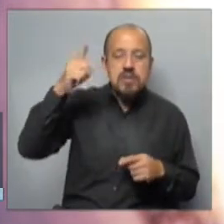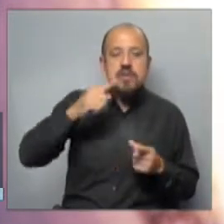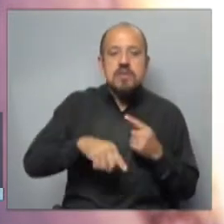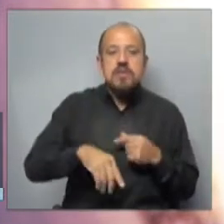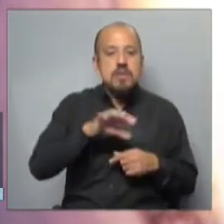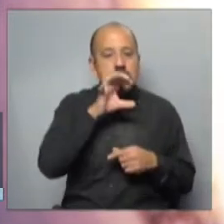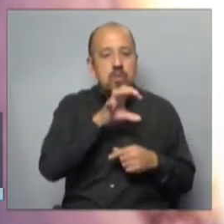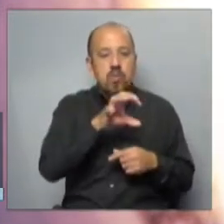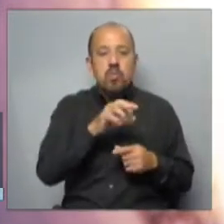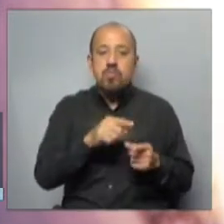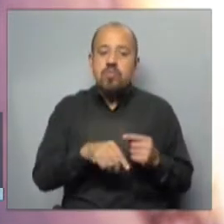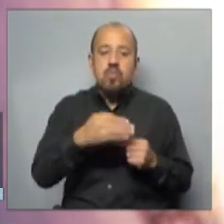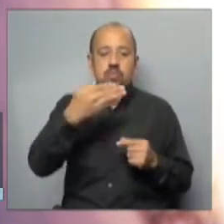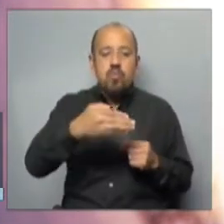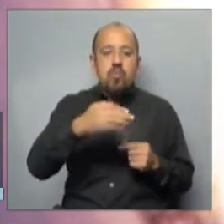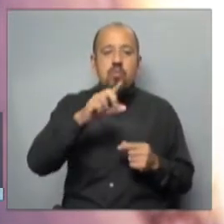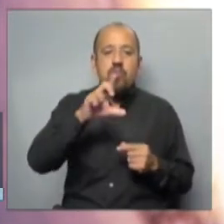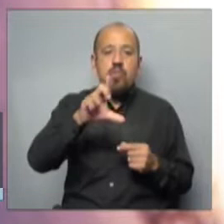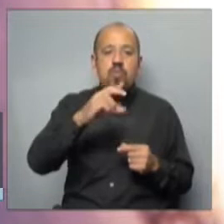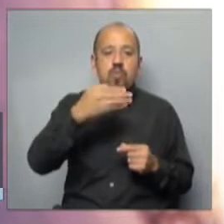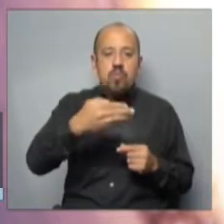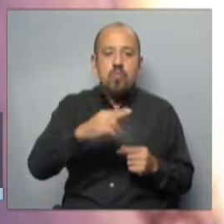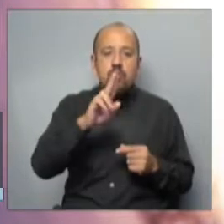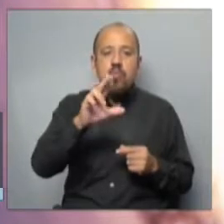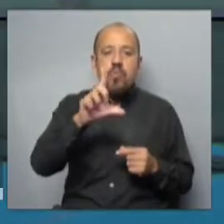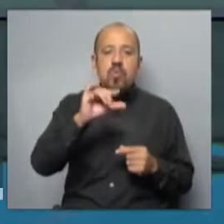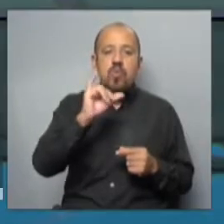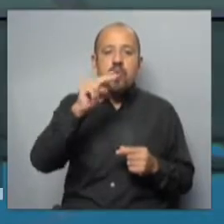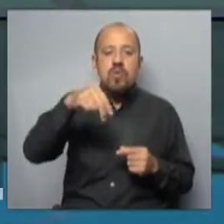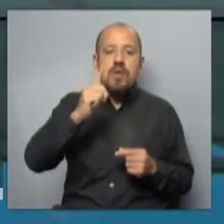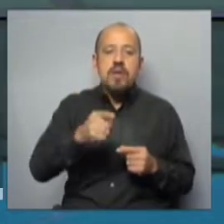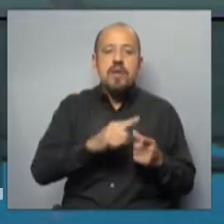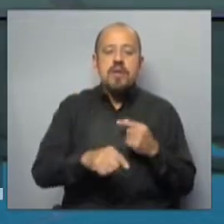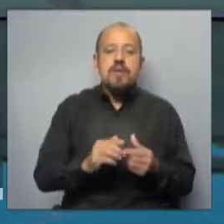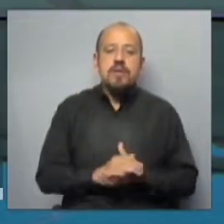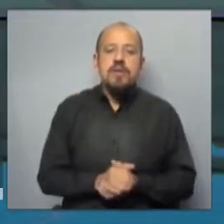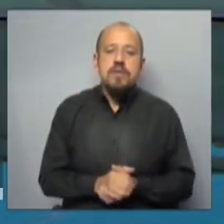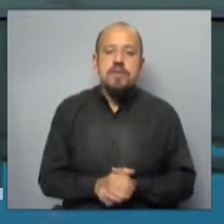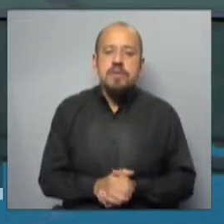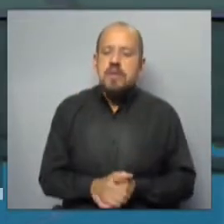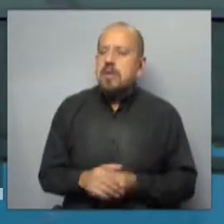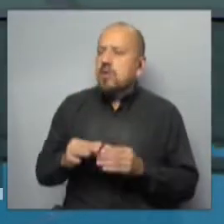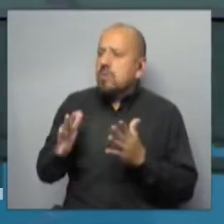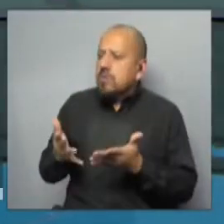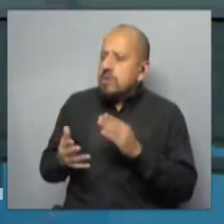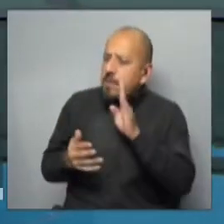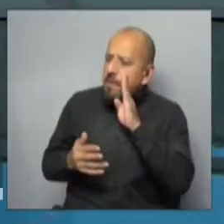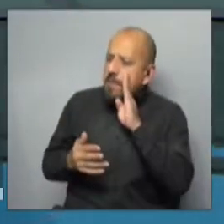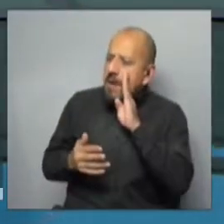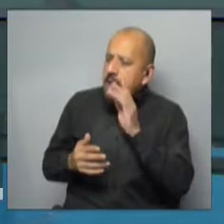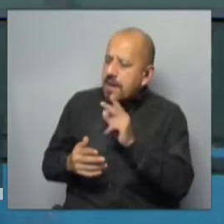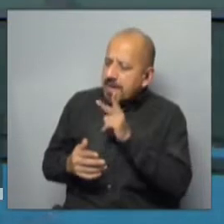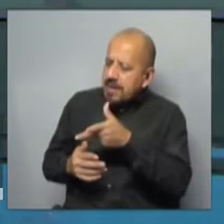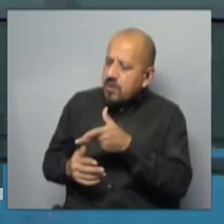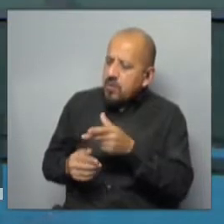es otro tema que tenemos que tratar con mucha seriedad stella cómo estar mamá de un niño de un